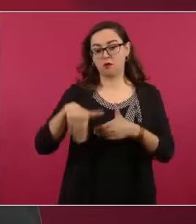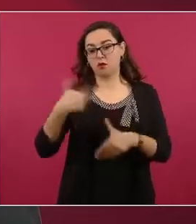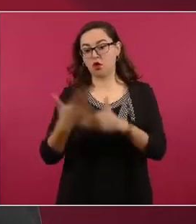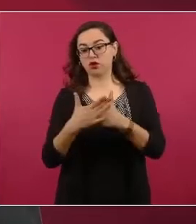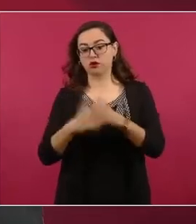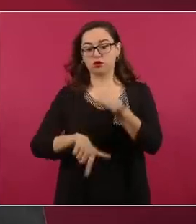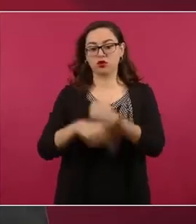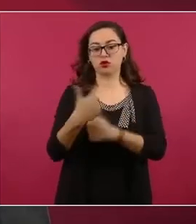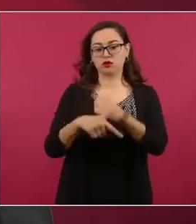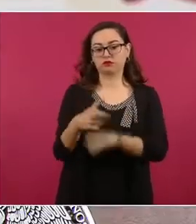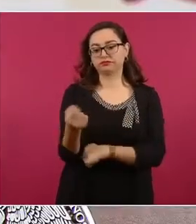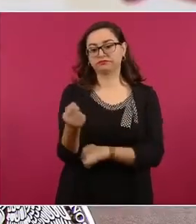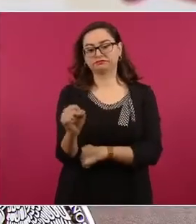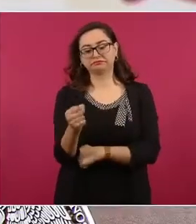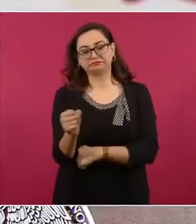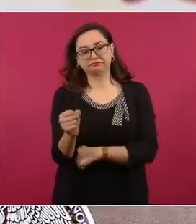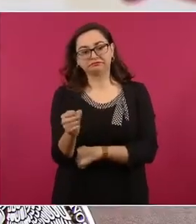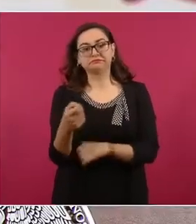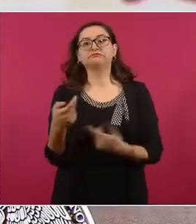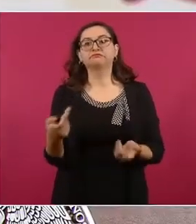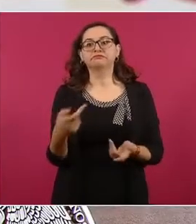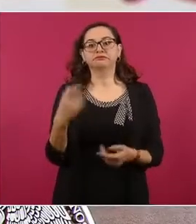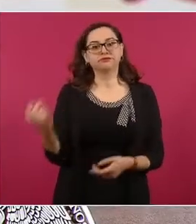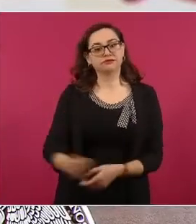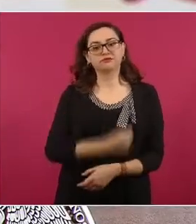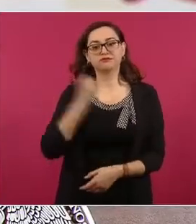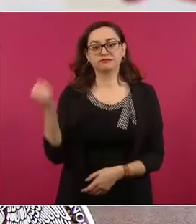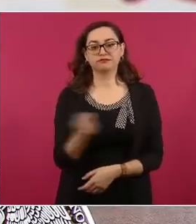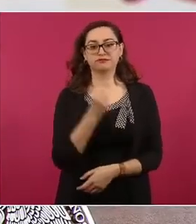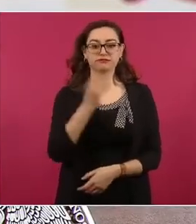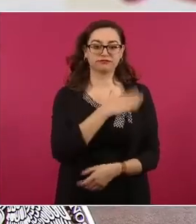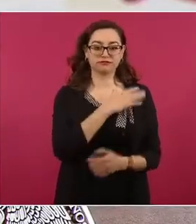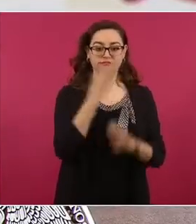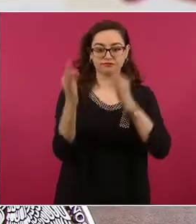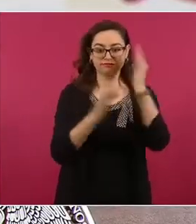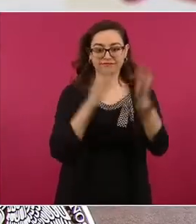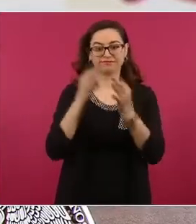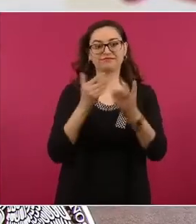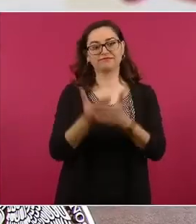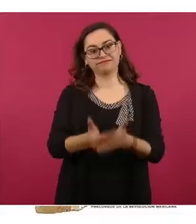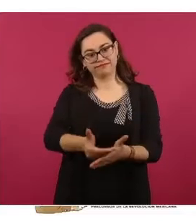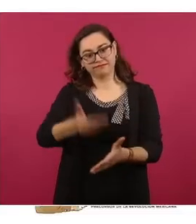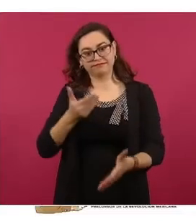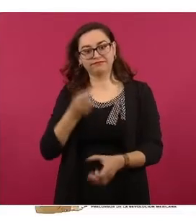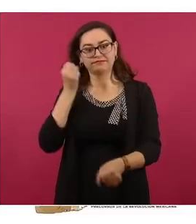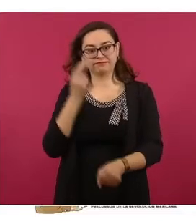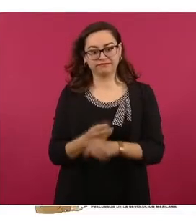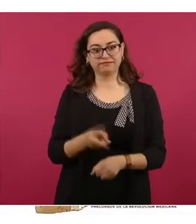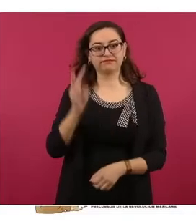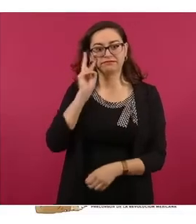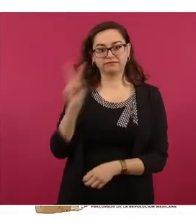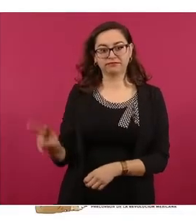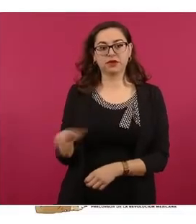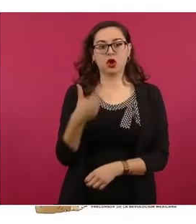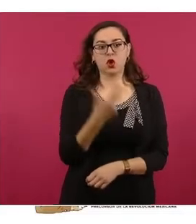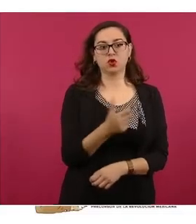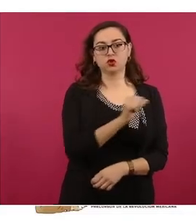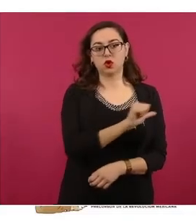un adelanto de fechas y aquí está el calendario. El primer envío será del 8 al 9 de septiembre